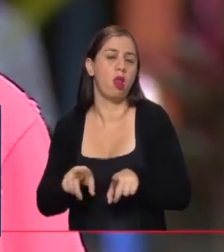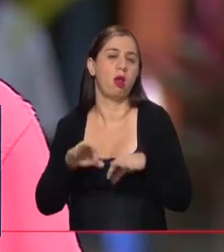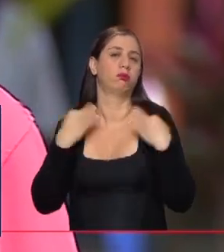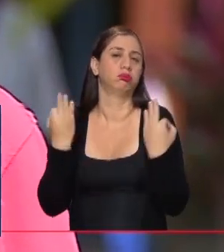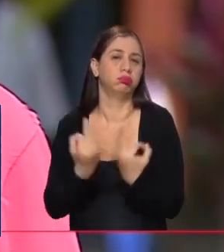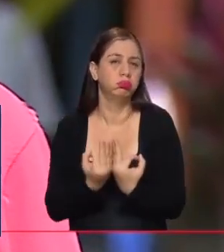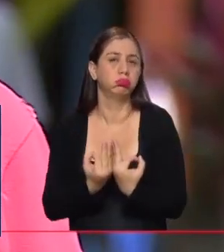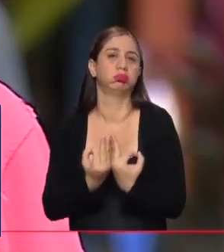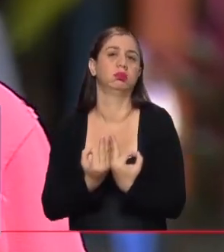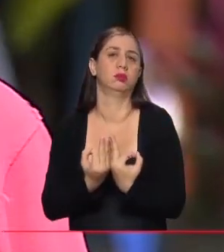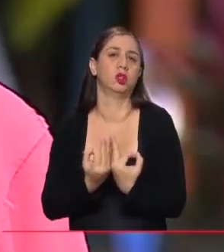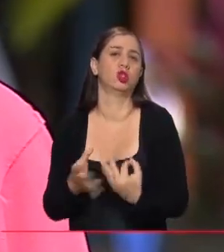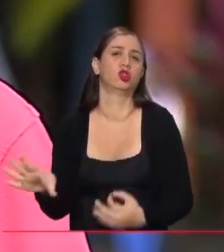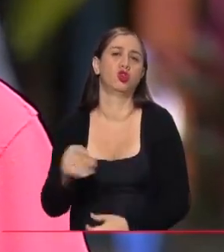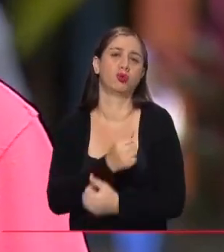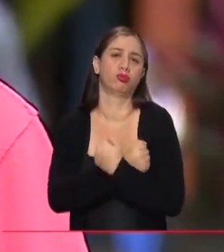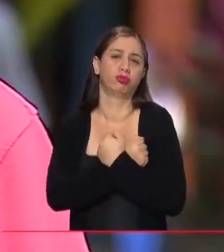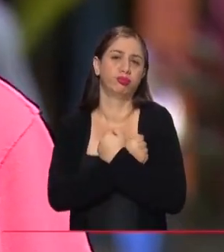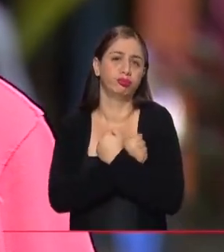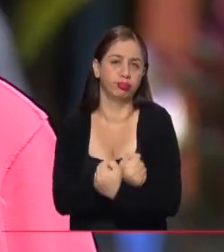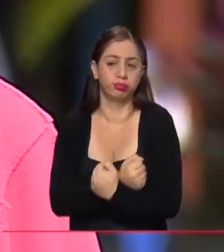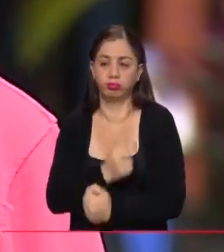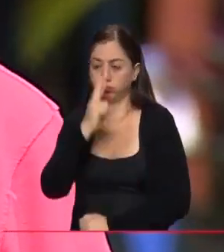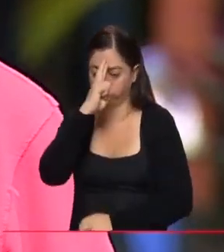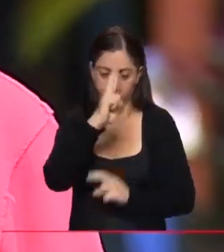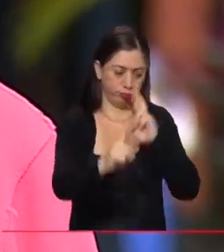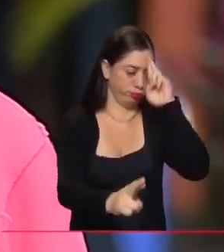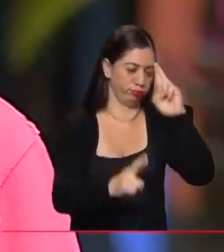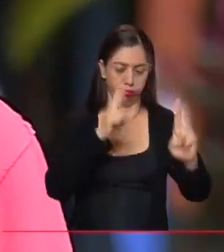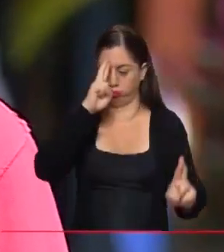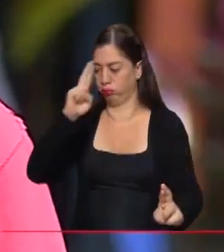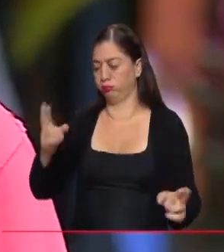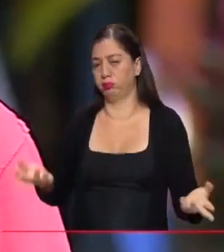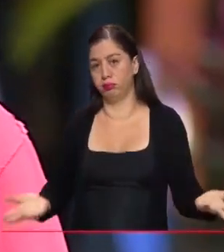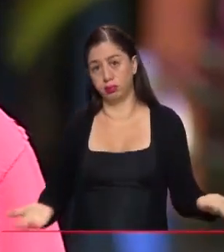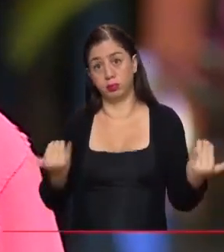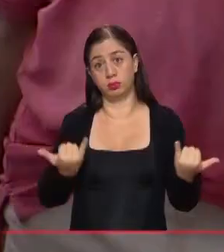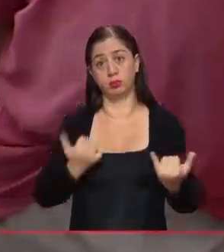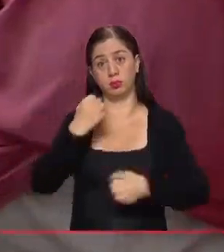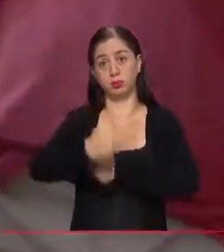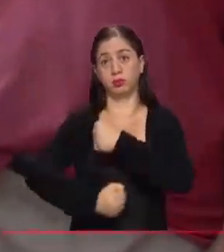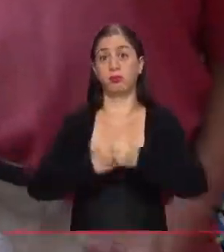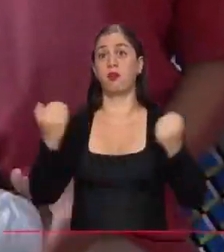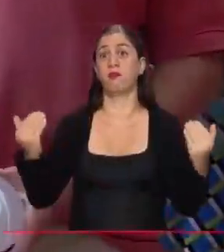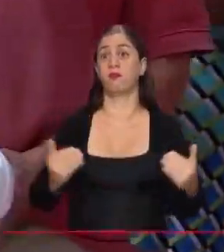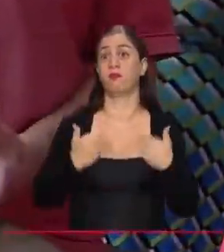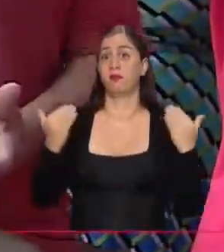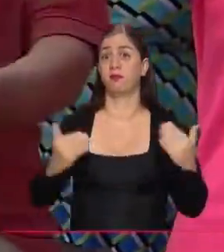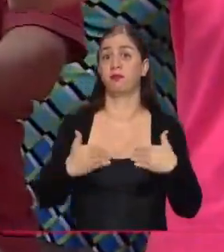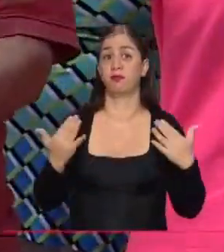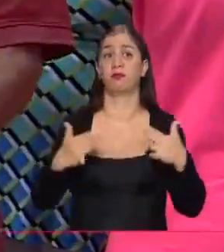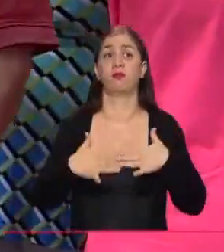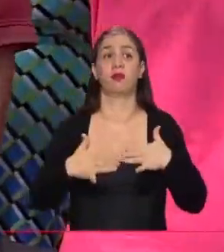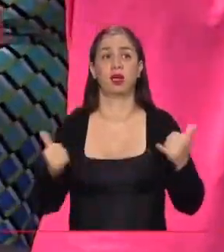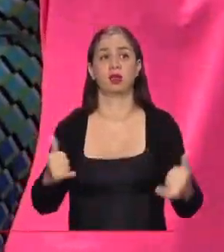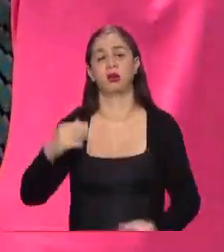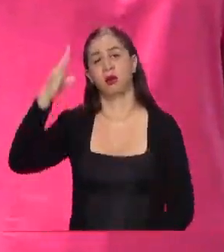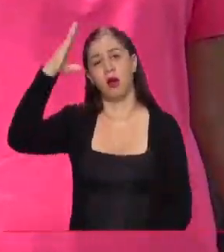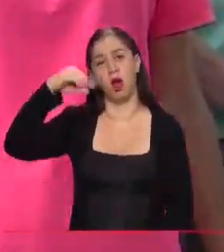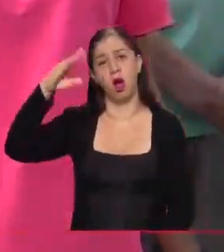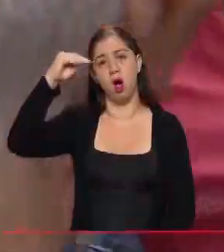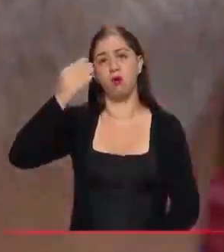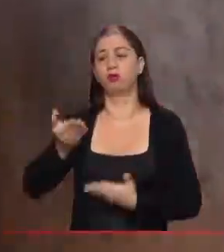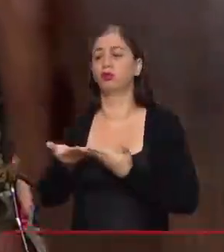unida. Todos nos queremos, nos tenemos que respetar y este es un año de mucha alegría y felicidad. Los abuelos recibieron